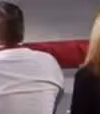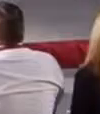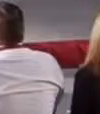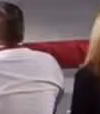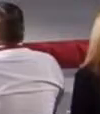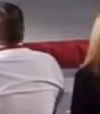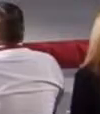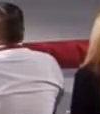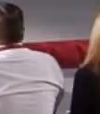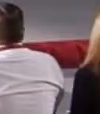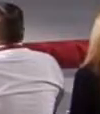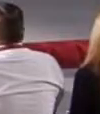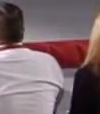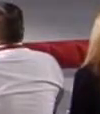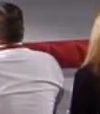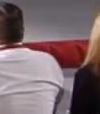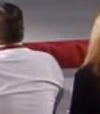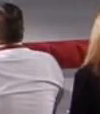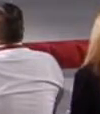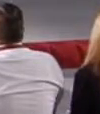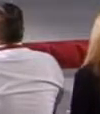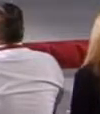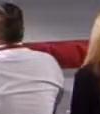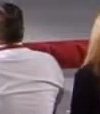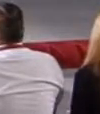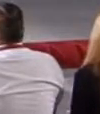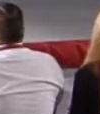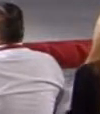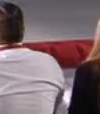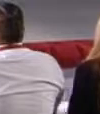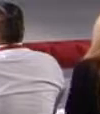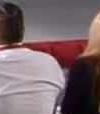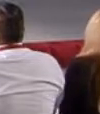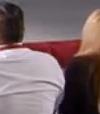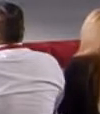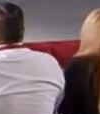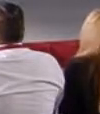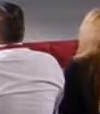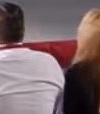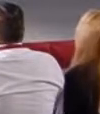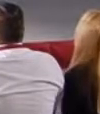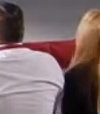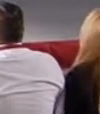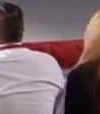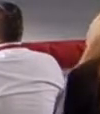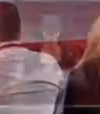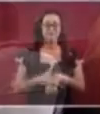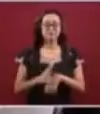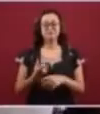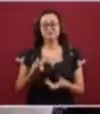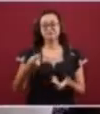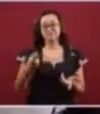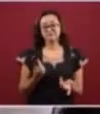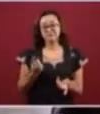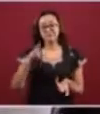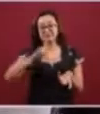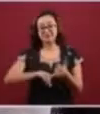ya cambió y que esto no va a ser igual, y lo estamos demostrando. En cuanto al